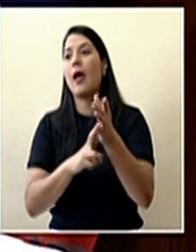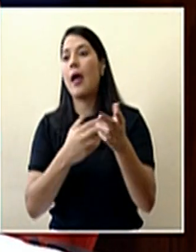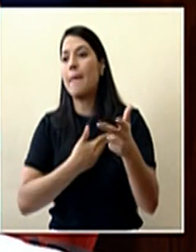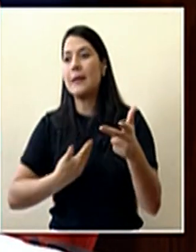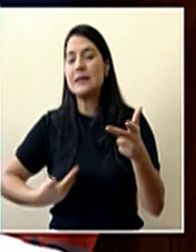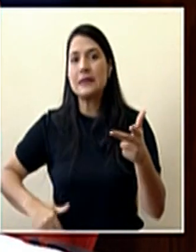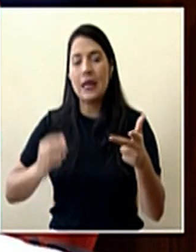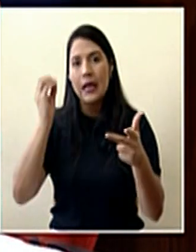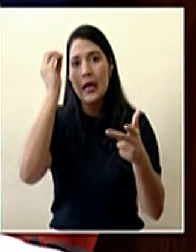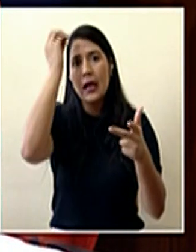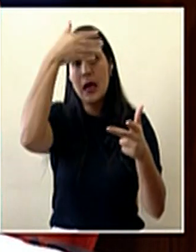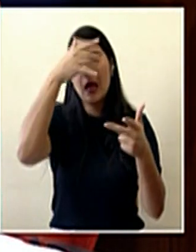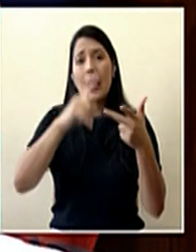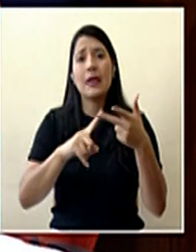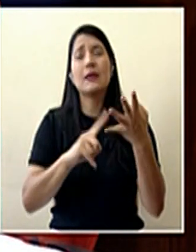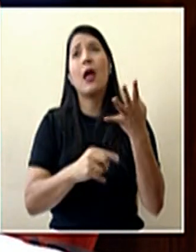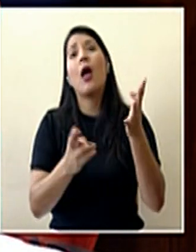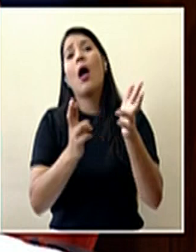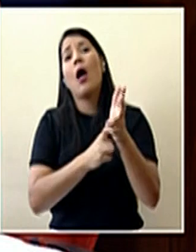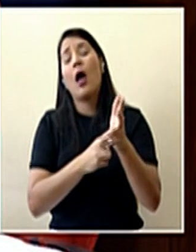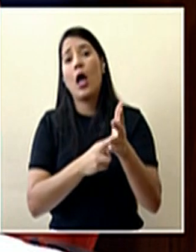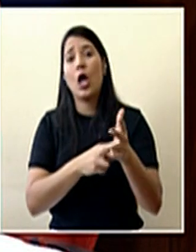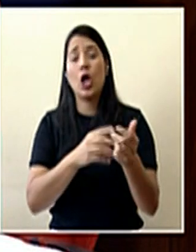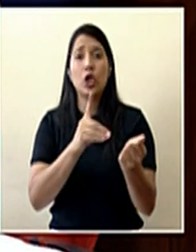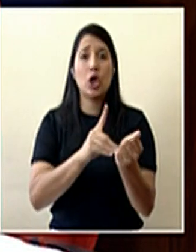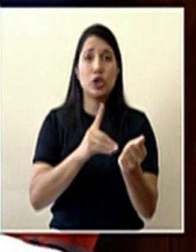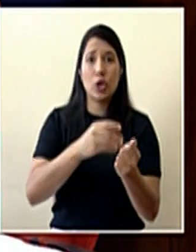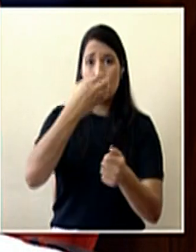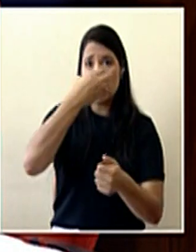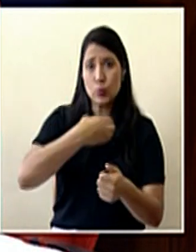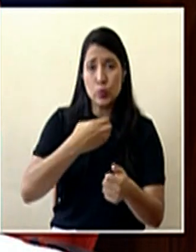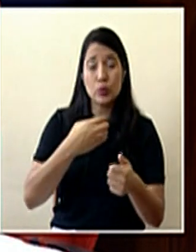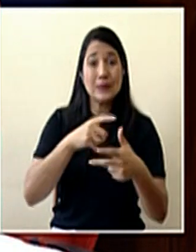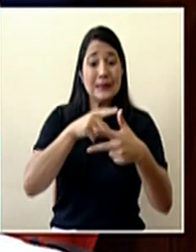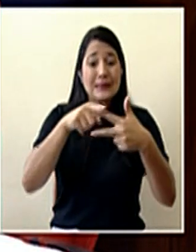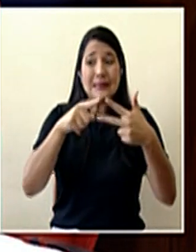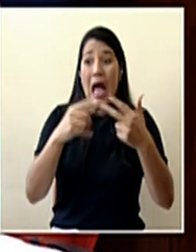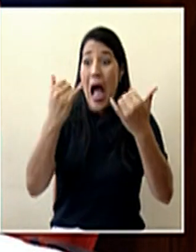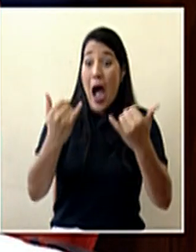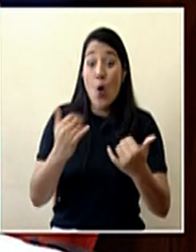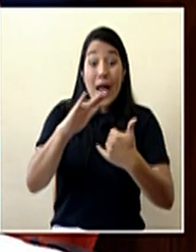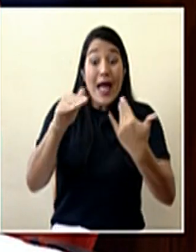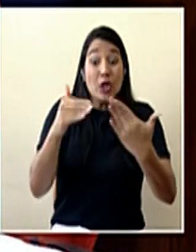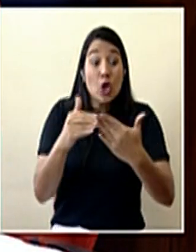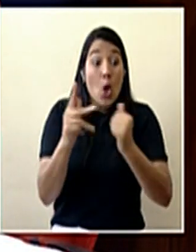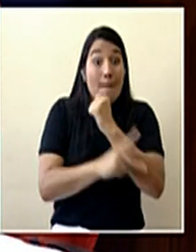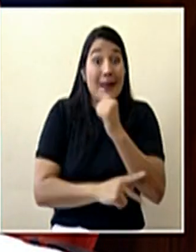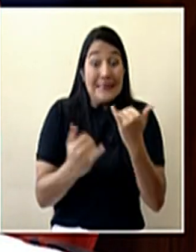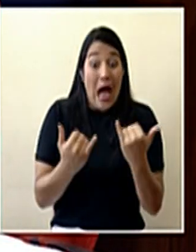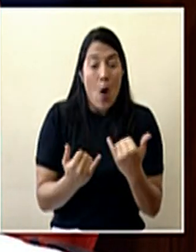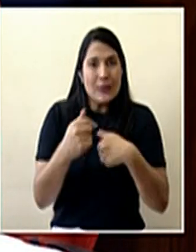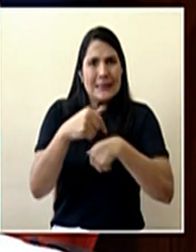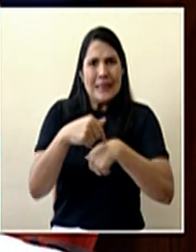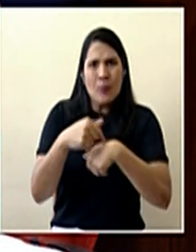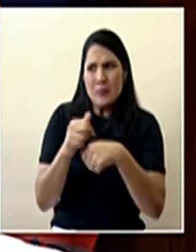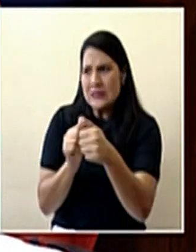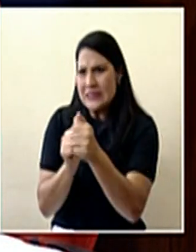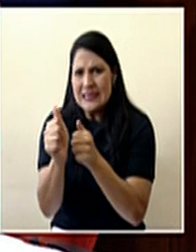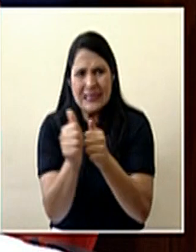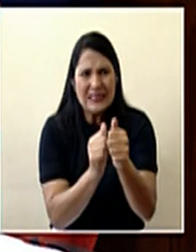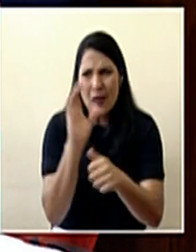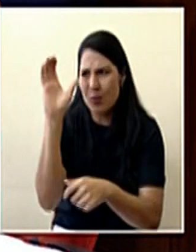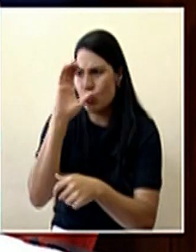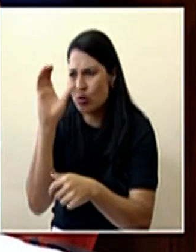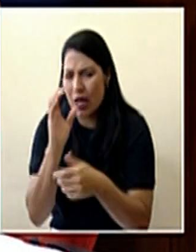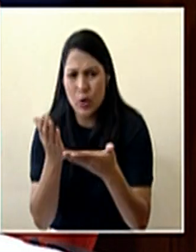doctor Macaya, todos los países del mundo están buscando los mismos insumos al mismo tiempo. Hay un canibalismo en cuanto a insumos. Nosotros,